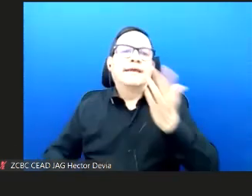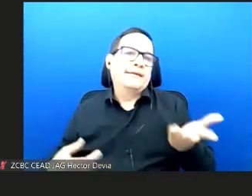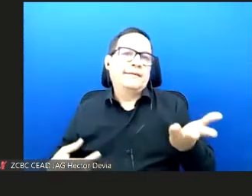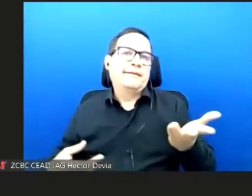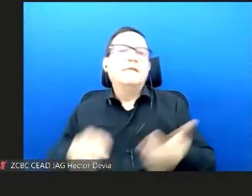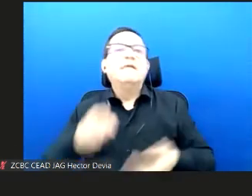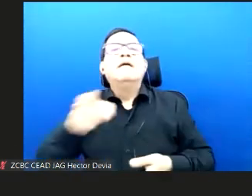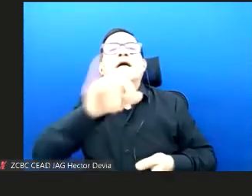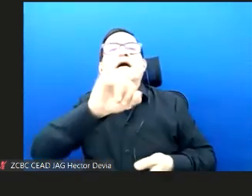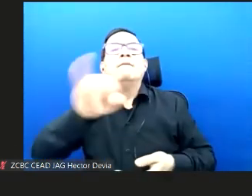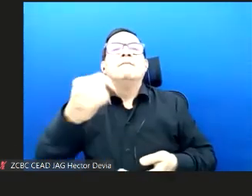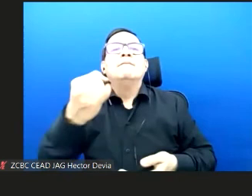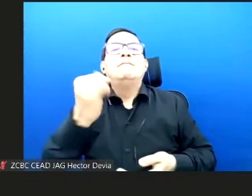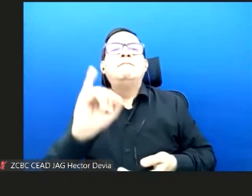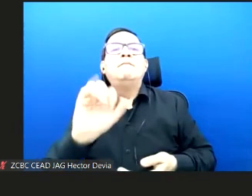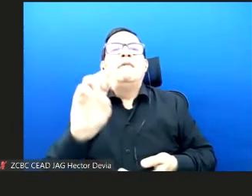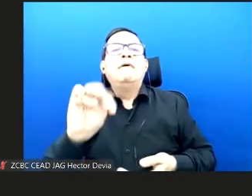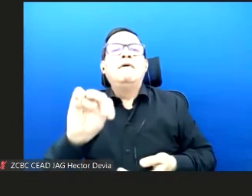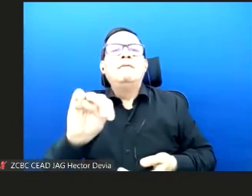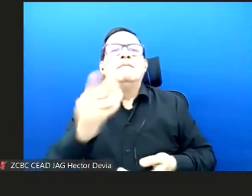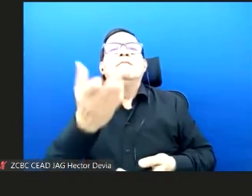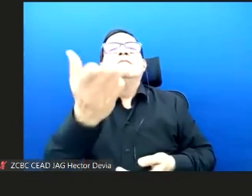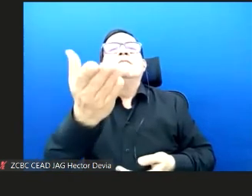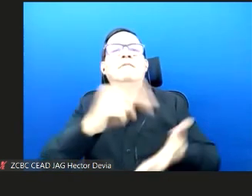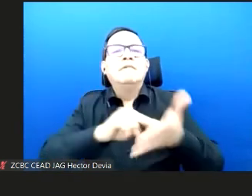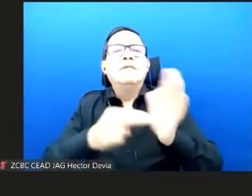¿Ese 8 qué nos representa? Nos representa...